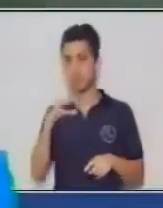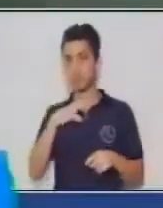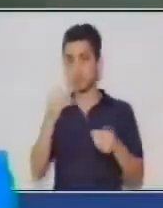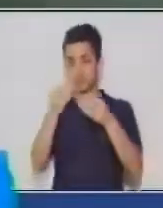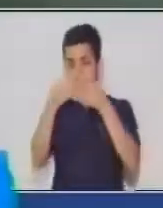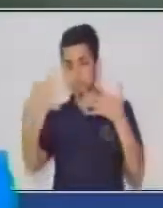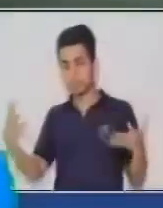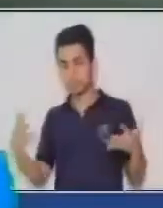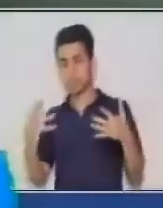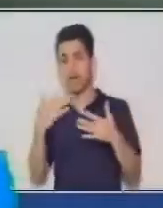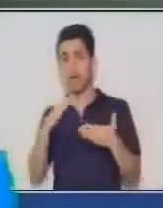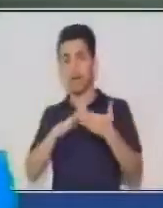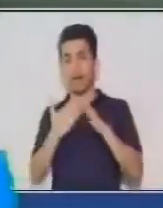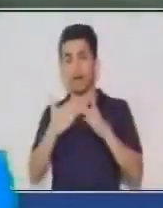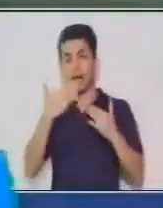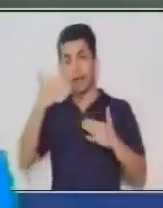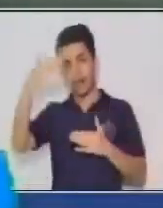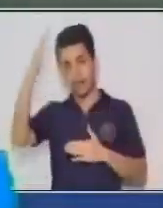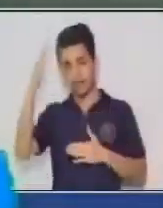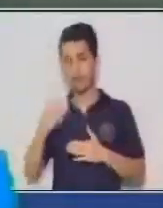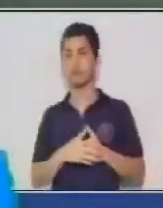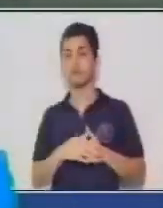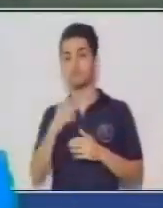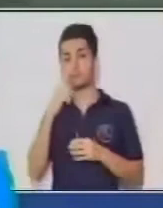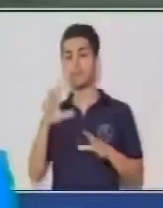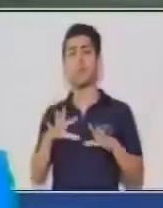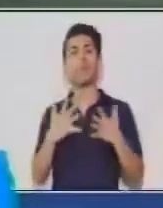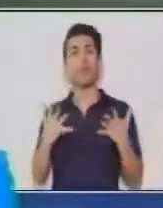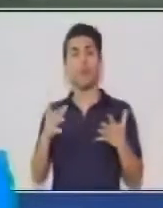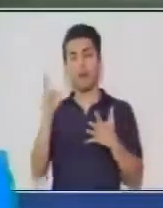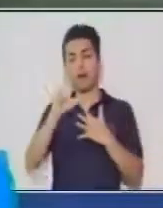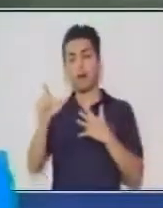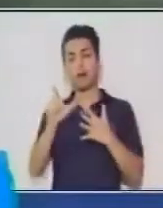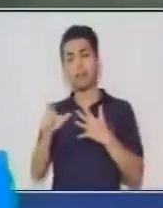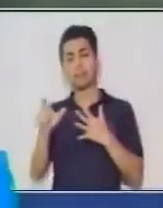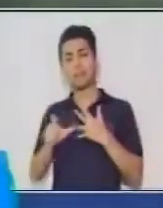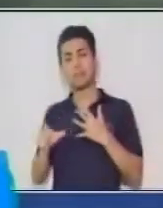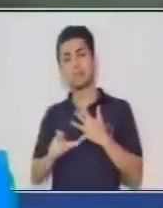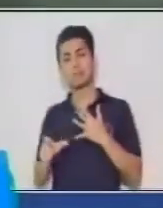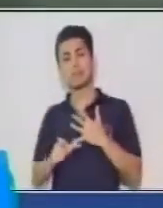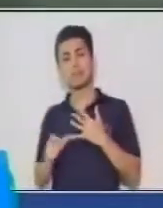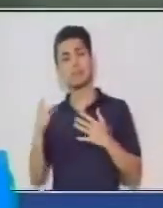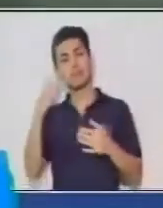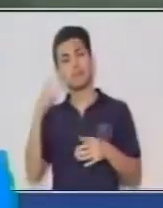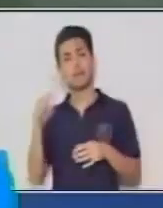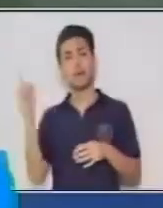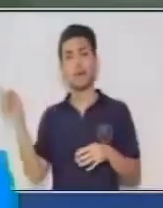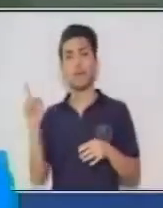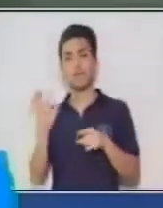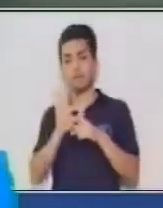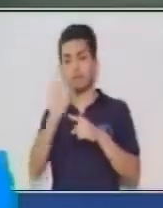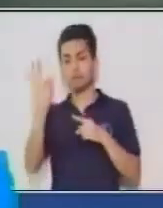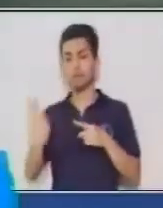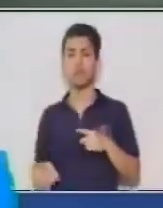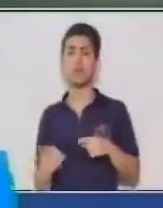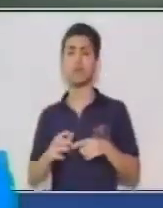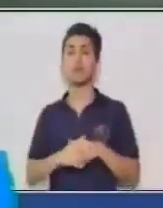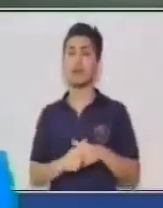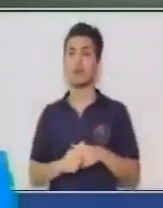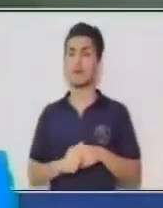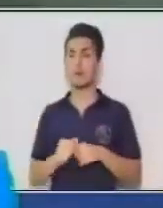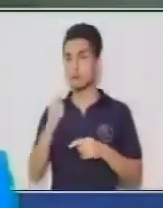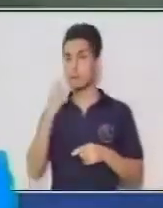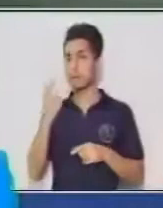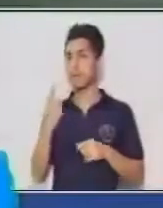algebraicas. ¿Cuáles son las características de estas funciones? Primero, el